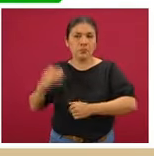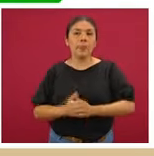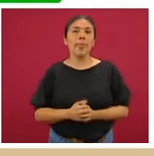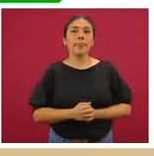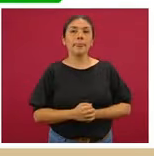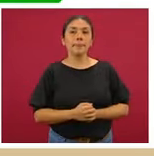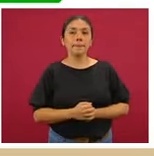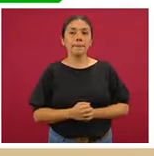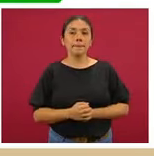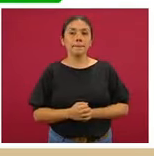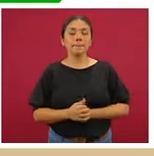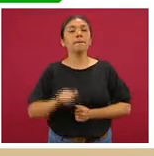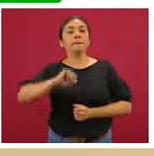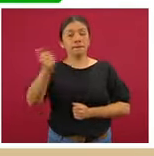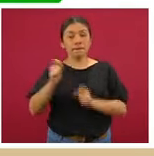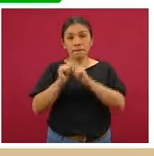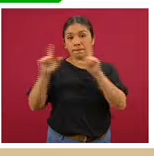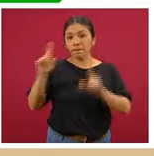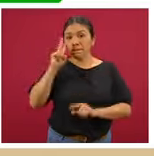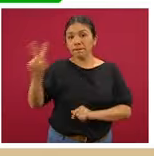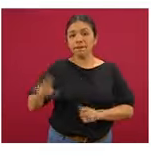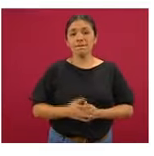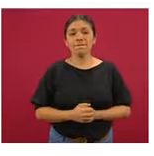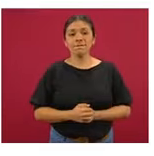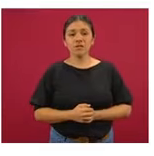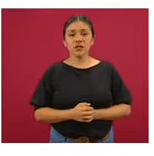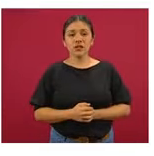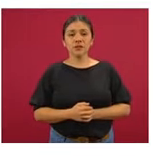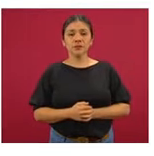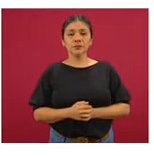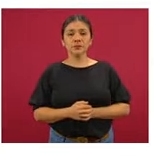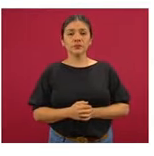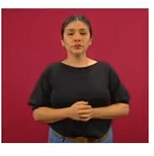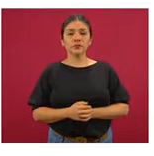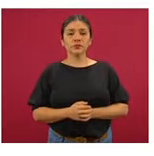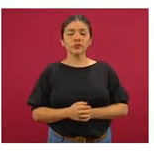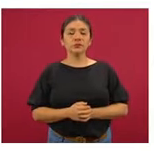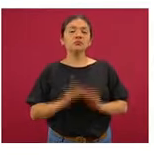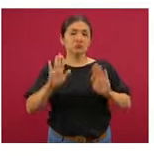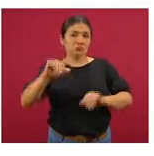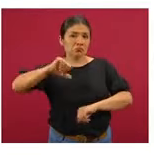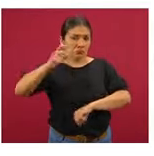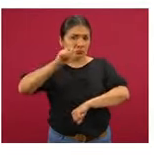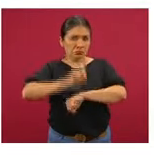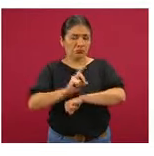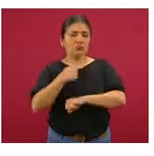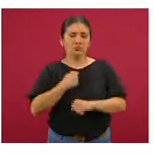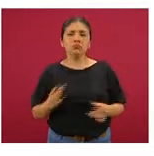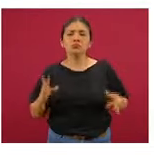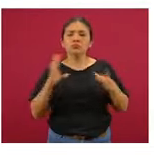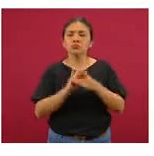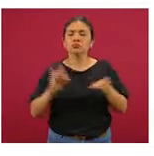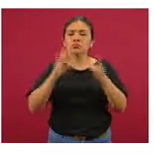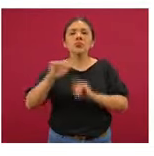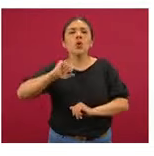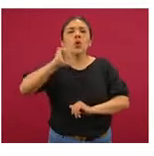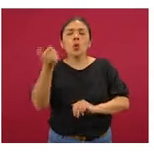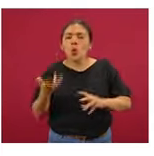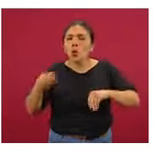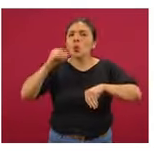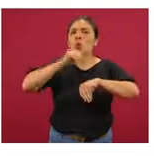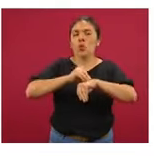previas. Veamos la siguiente, por favor. Bien, el día de hoy vamos a integrar a la